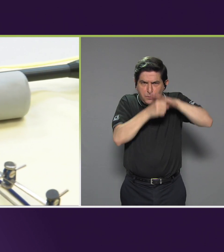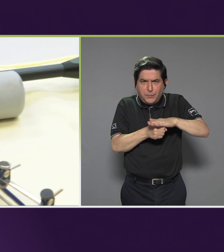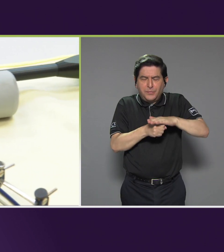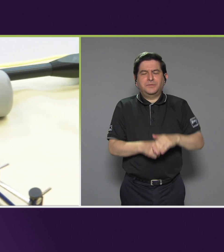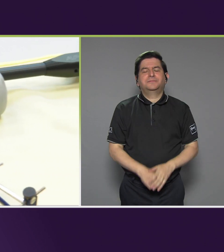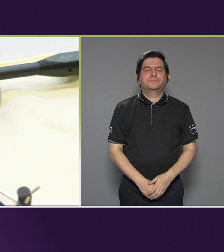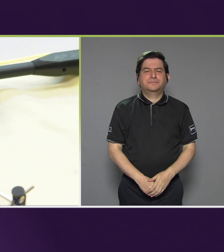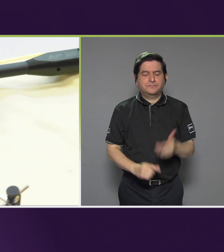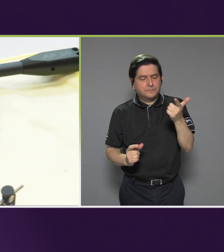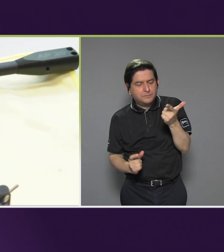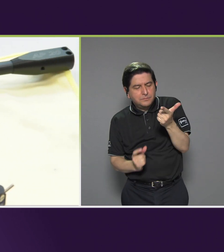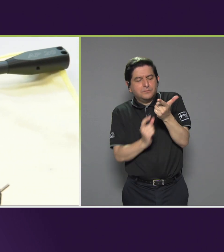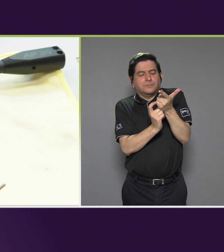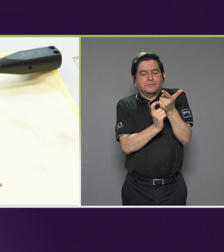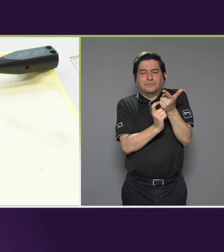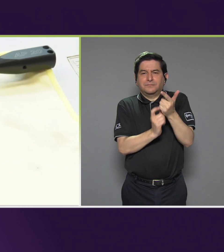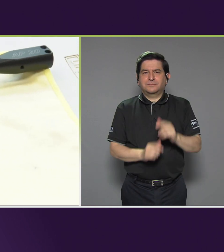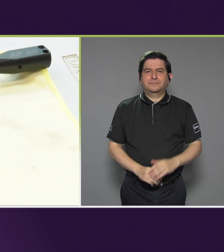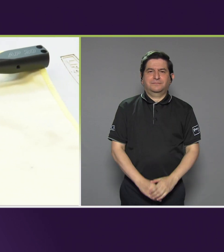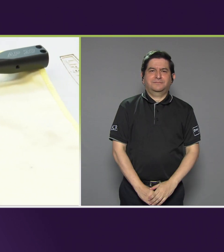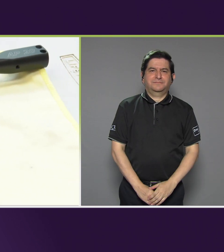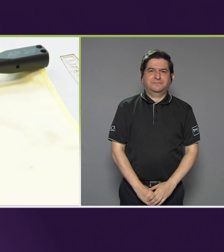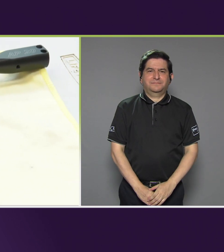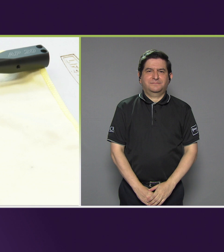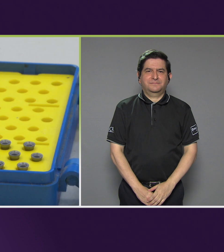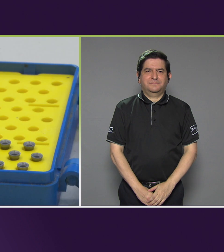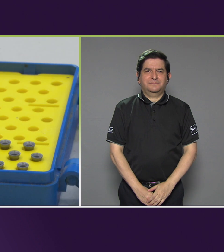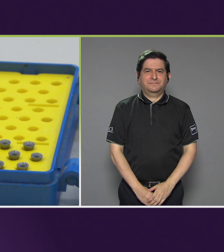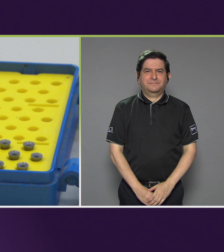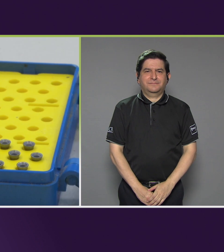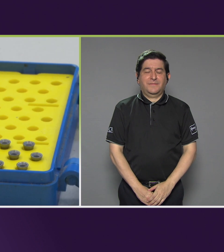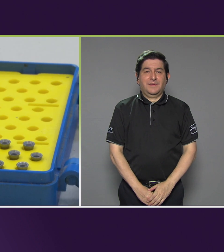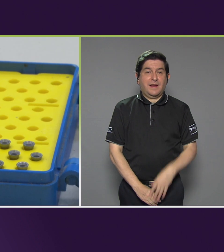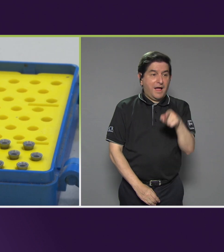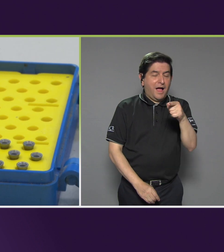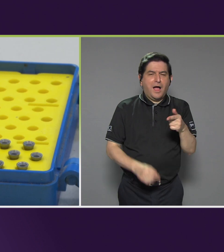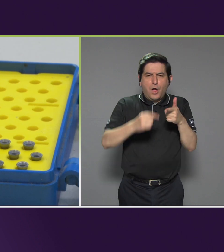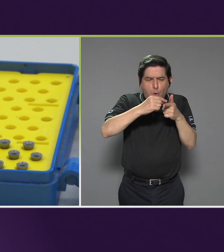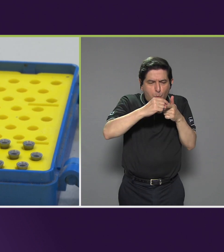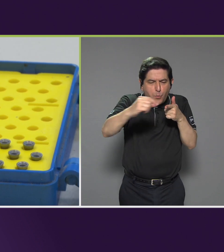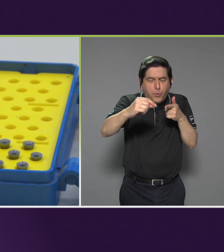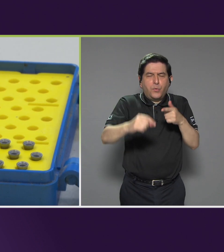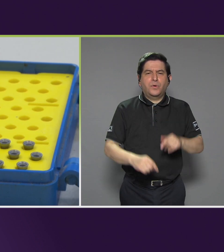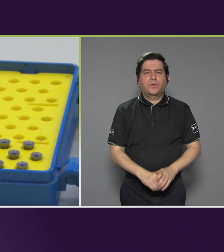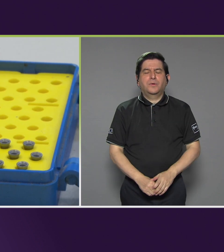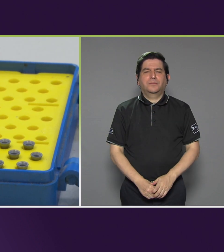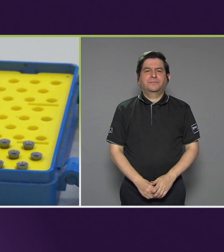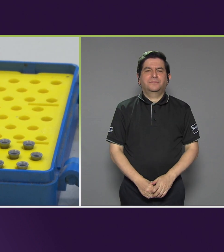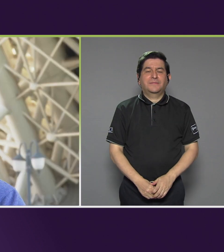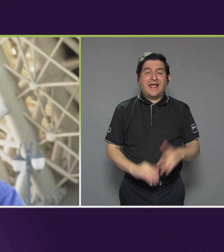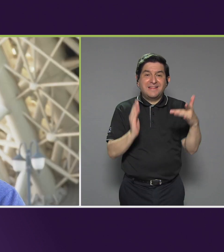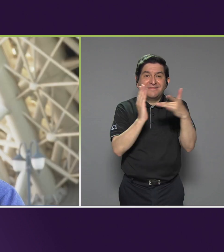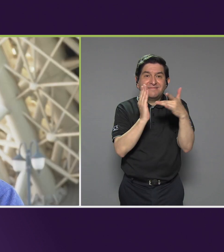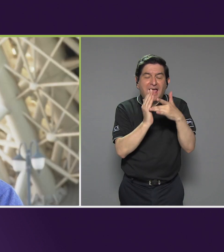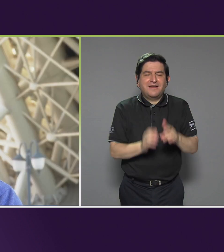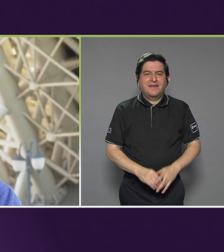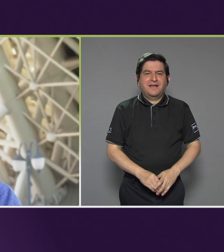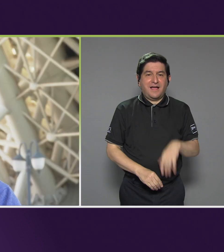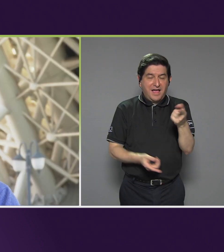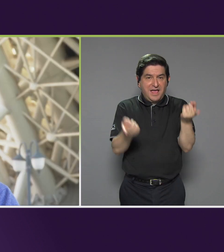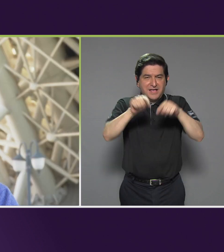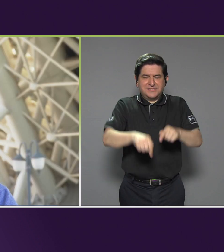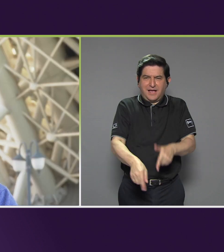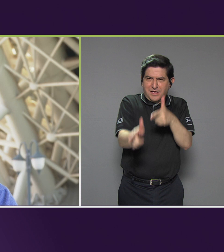neumática. Tiene un cilindro. Entonces, ella lo que dispara son unas copitas. La técnica para tiro al blanco